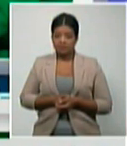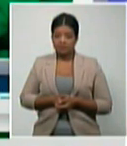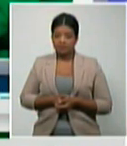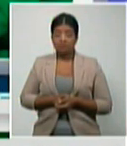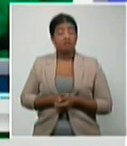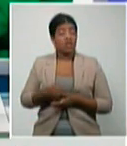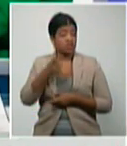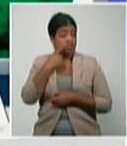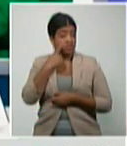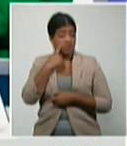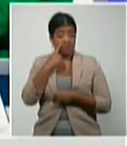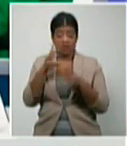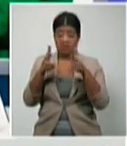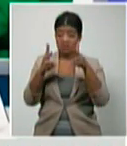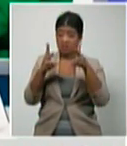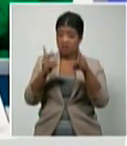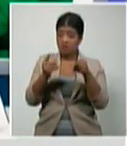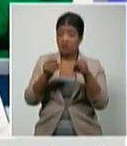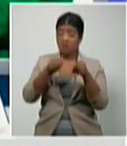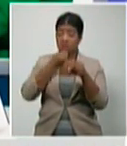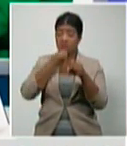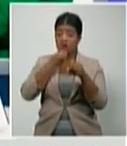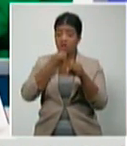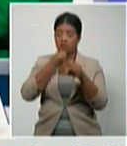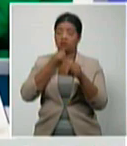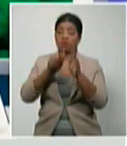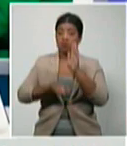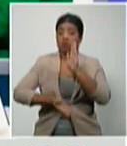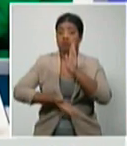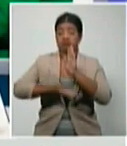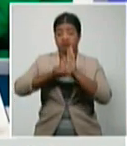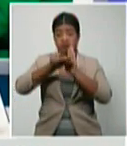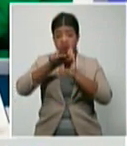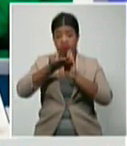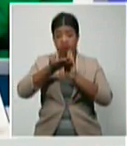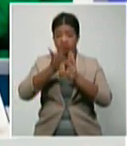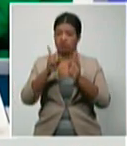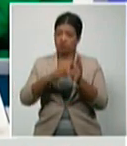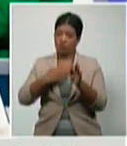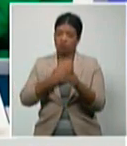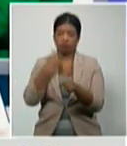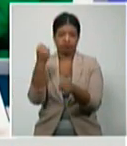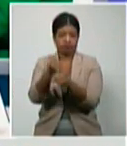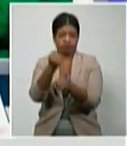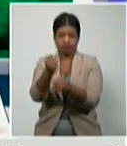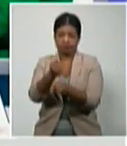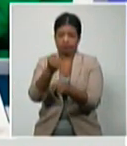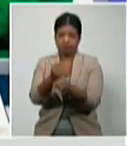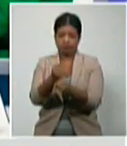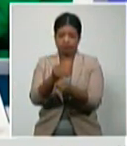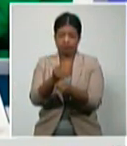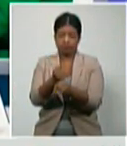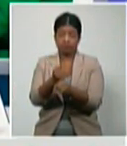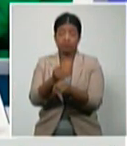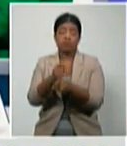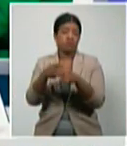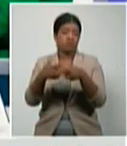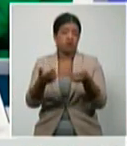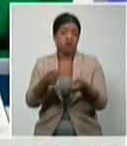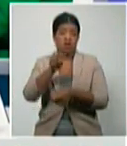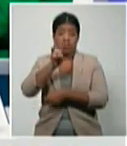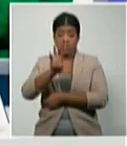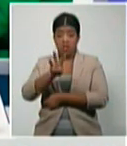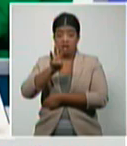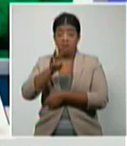que pudiéramos decir alta y en la cual se trabaja es que en 34 de las